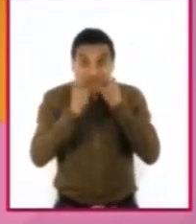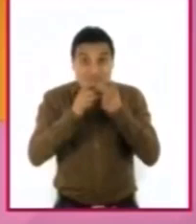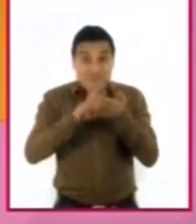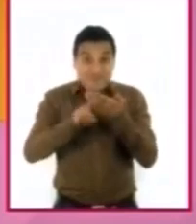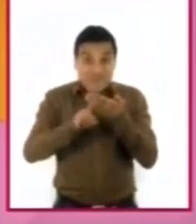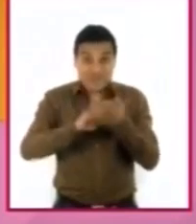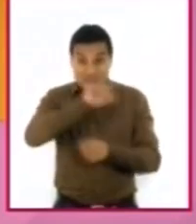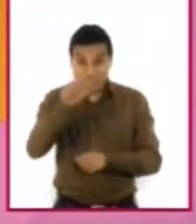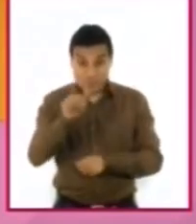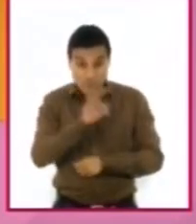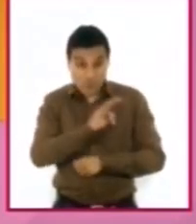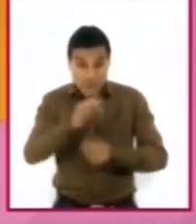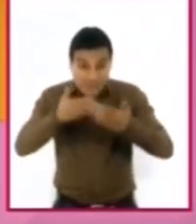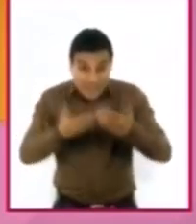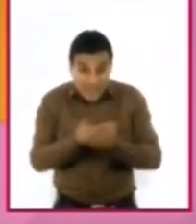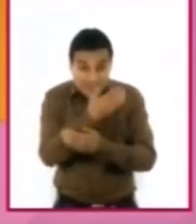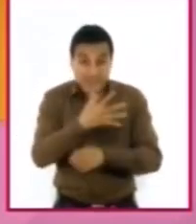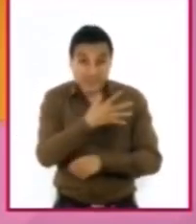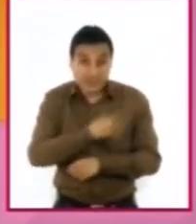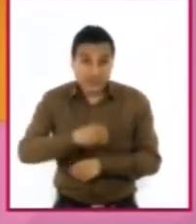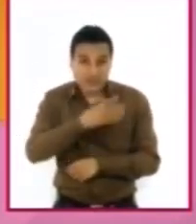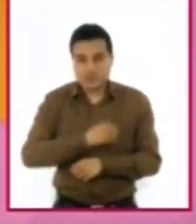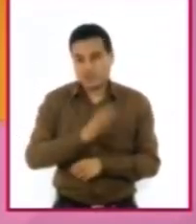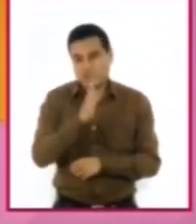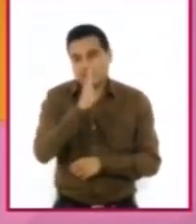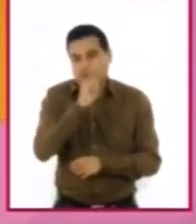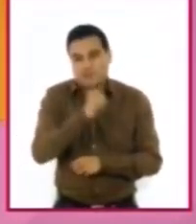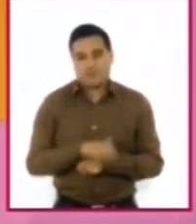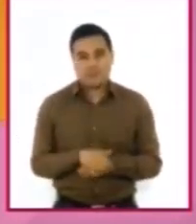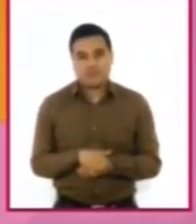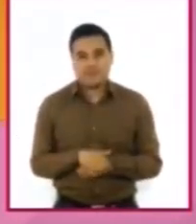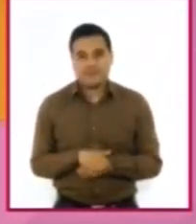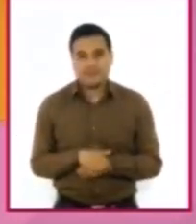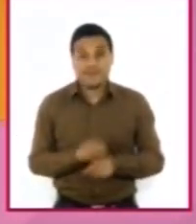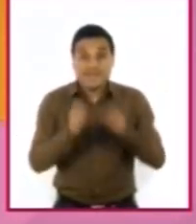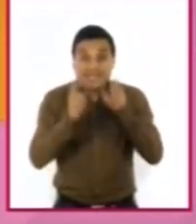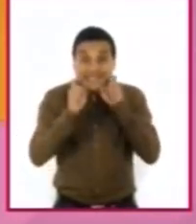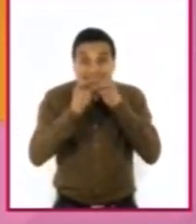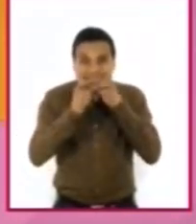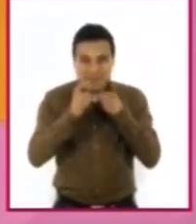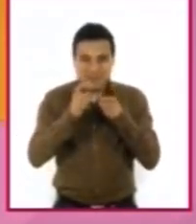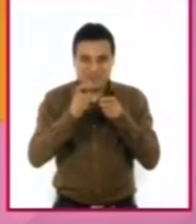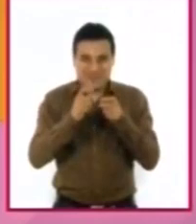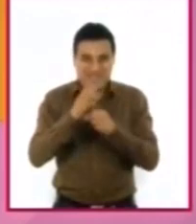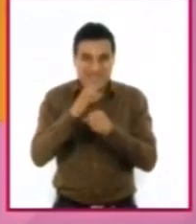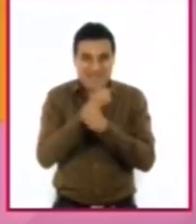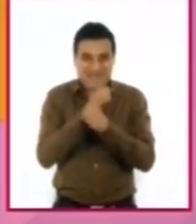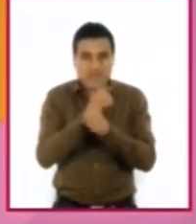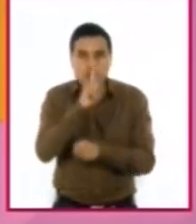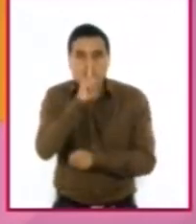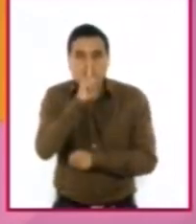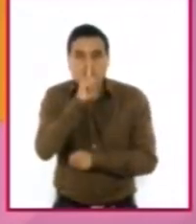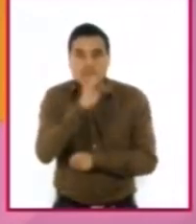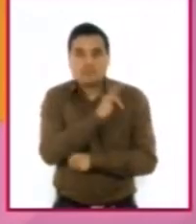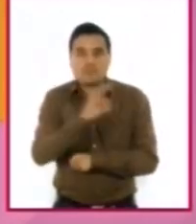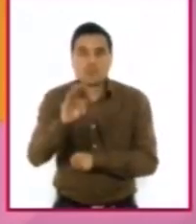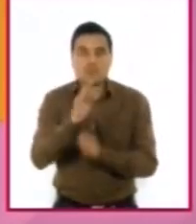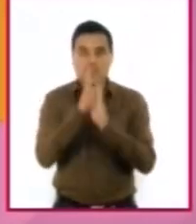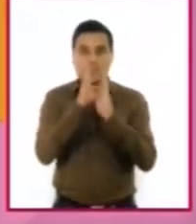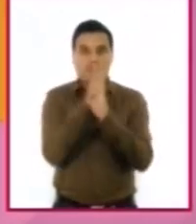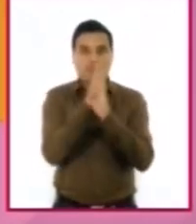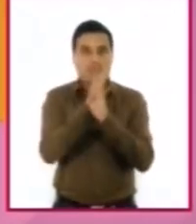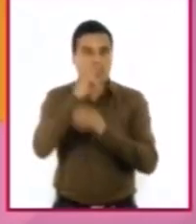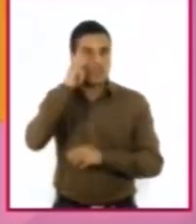edad reproductiva y dejar descendencia. Por el contrario, los escarabajos marrones resultan menos atractivos para los pájaros